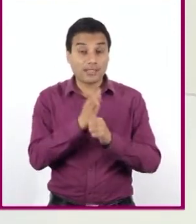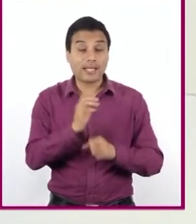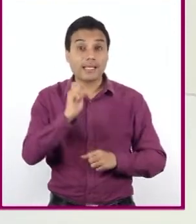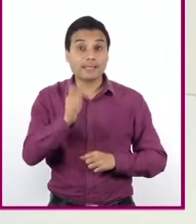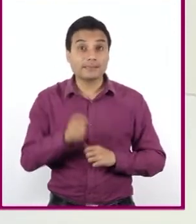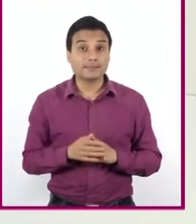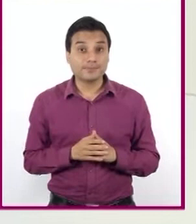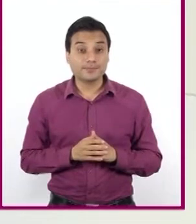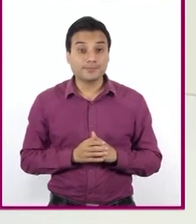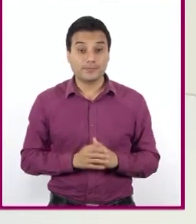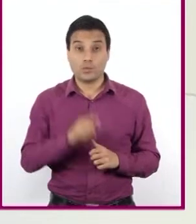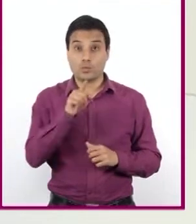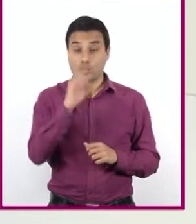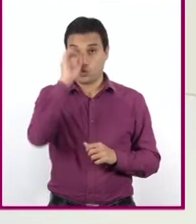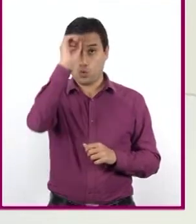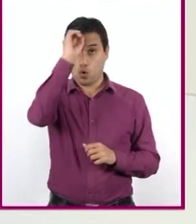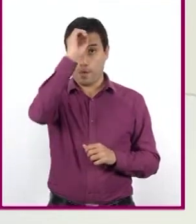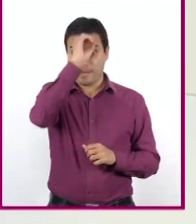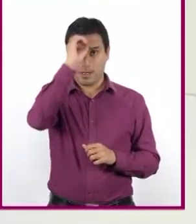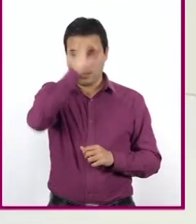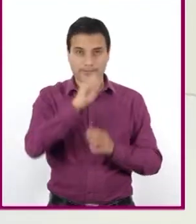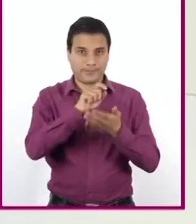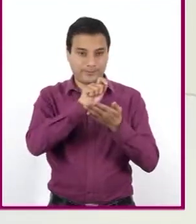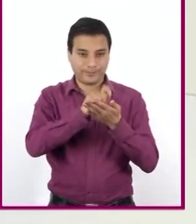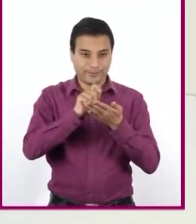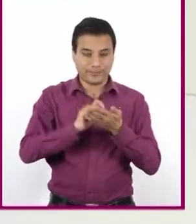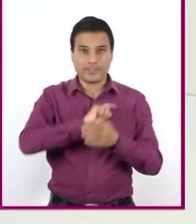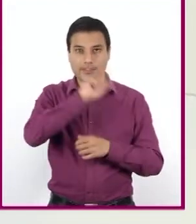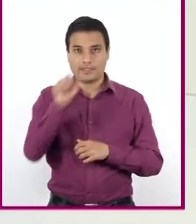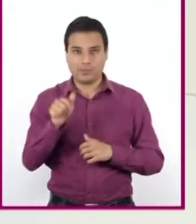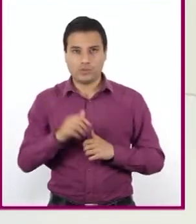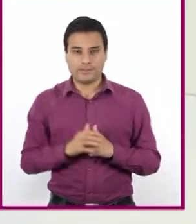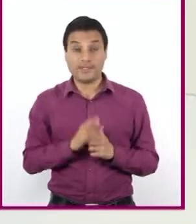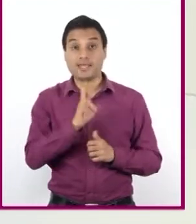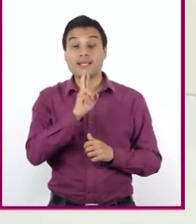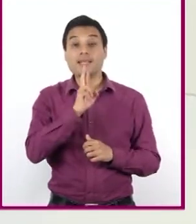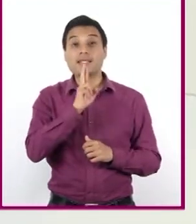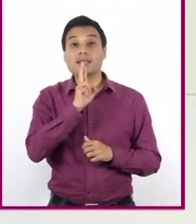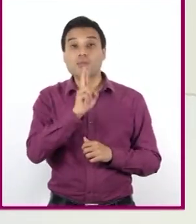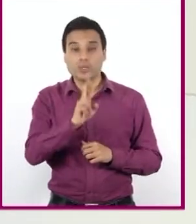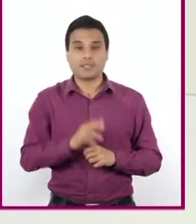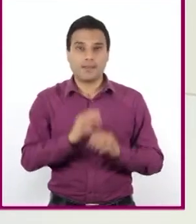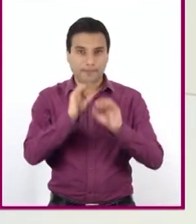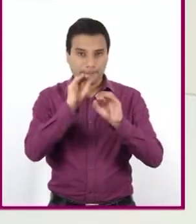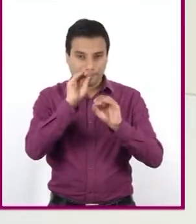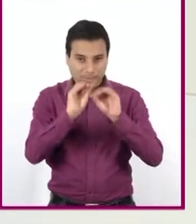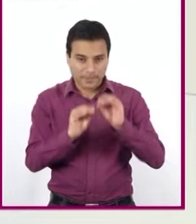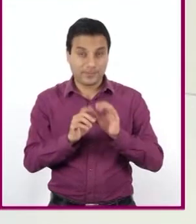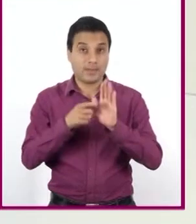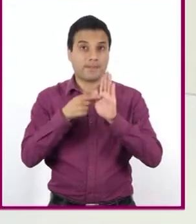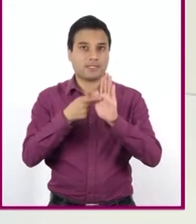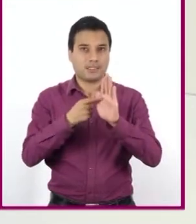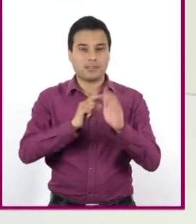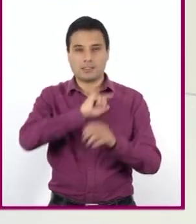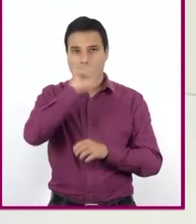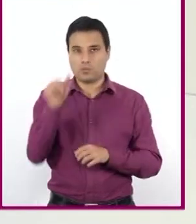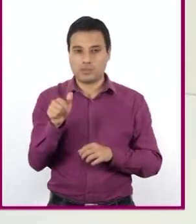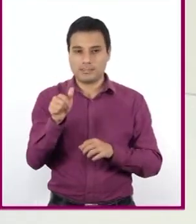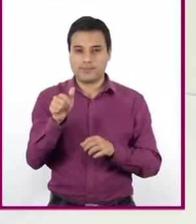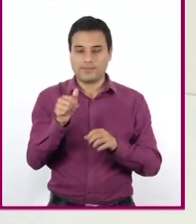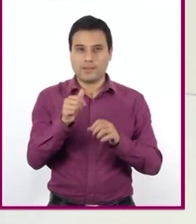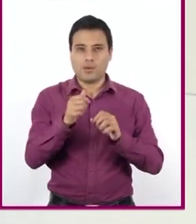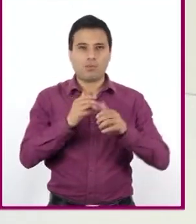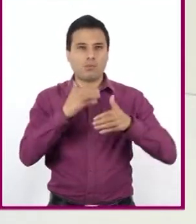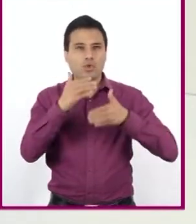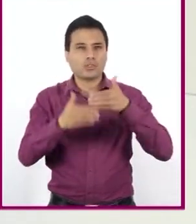de conclusiones, preparación de presentación de resultados y evaluación del proceso de investigación. La